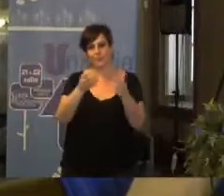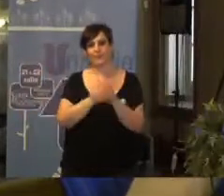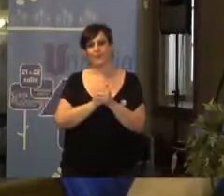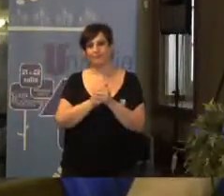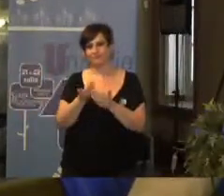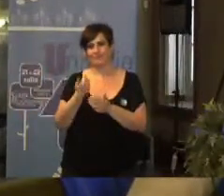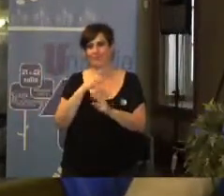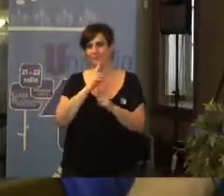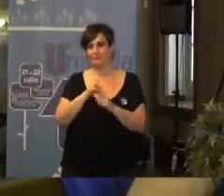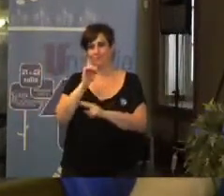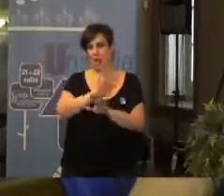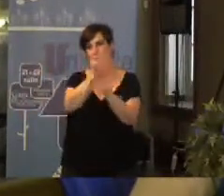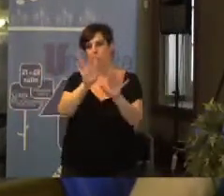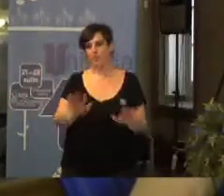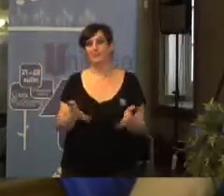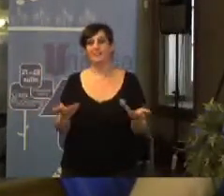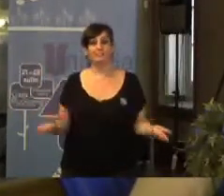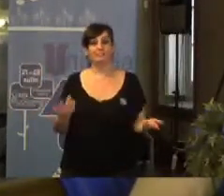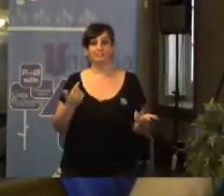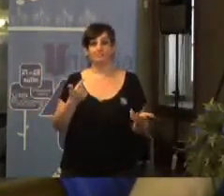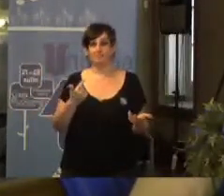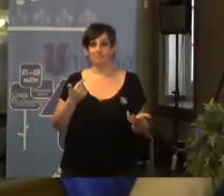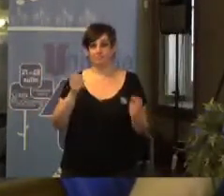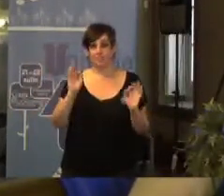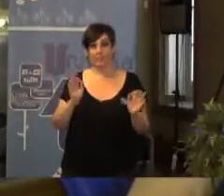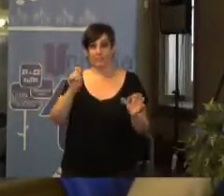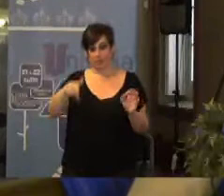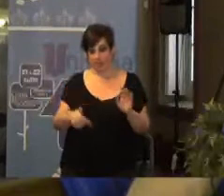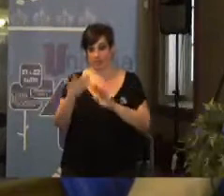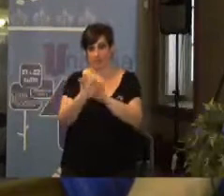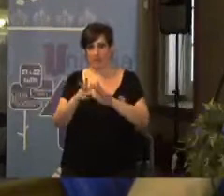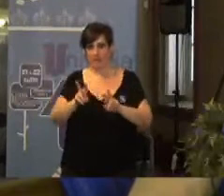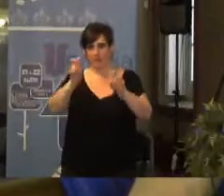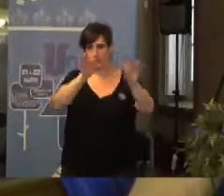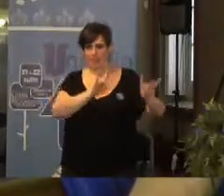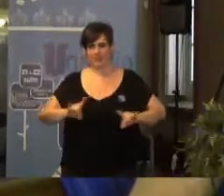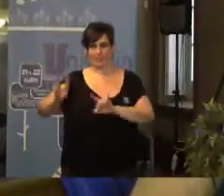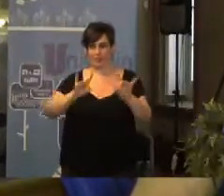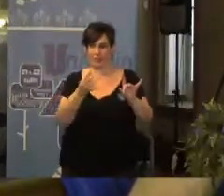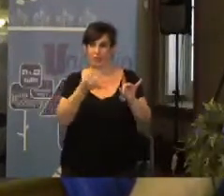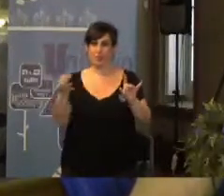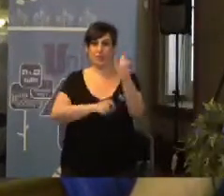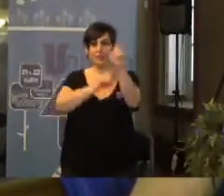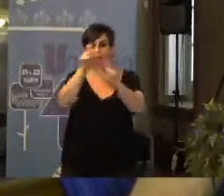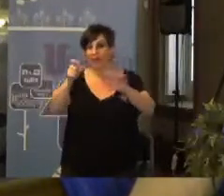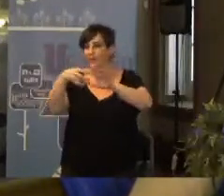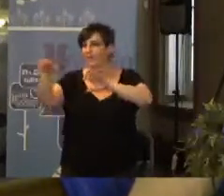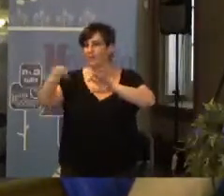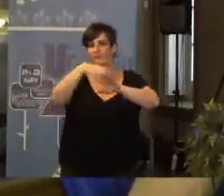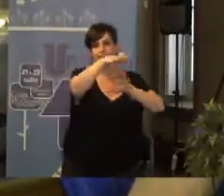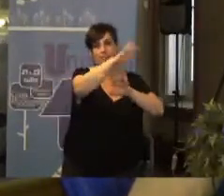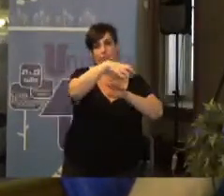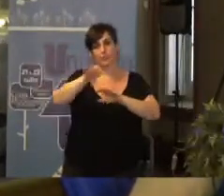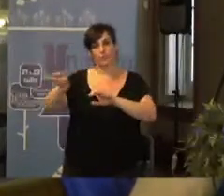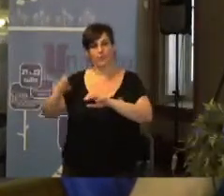entenden que, como dicía Ana Luisa nun artigo, aquí hai que falar de territorio, sobre todo, de distribución da poboación do territorio, de que a